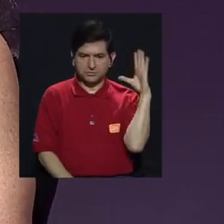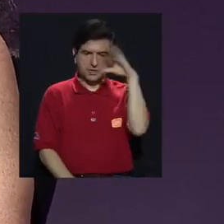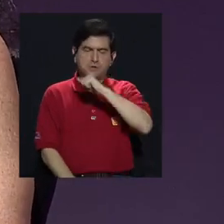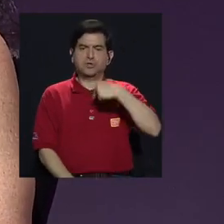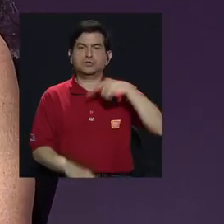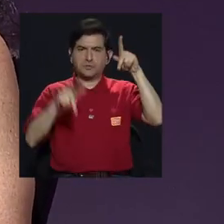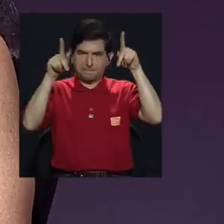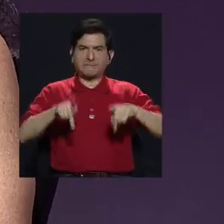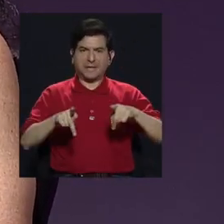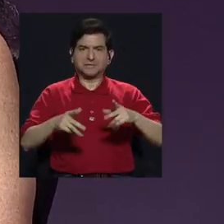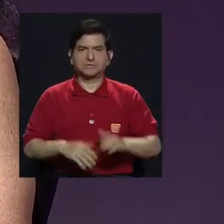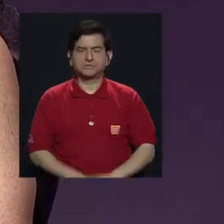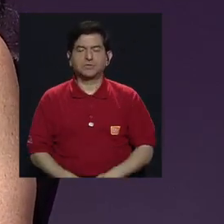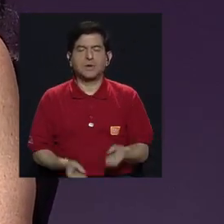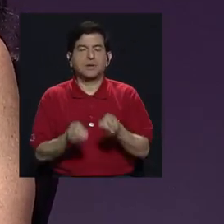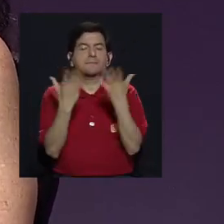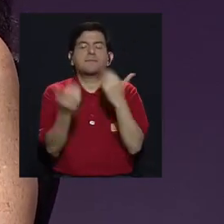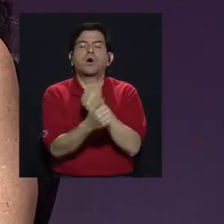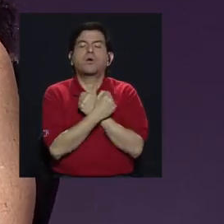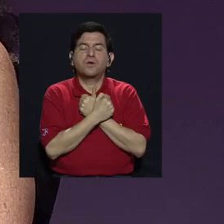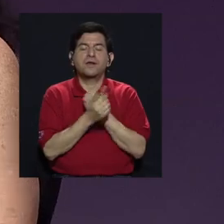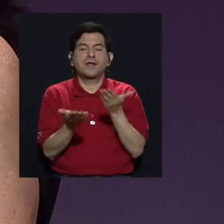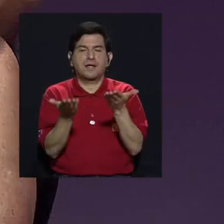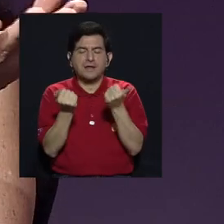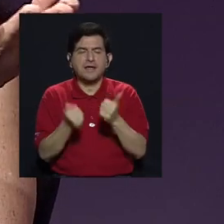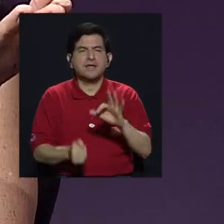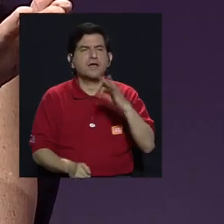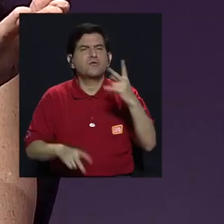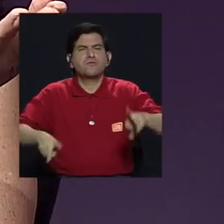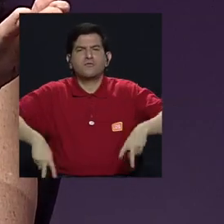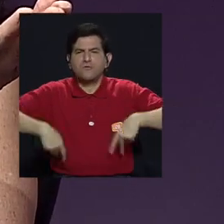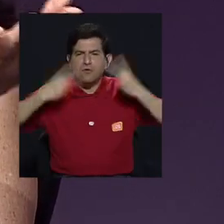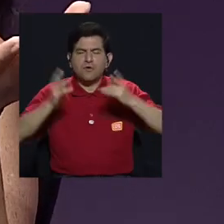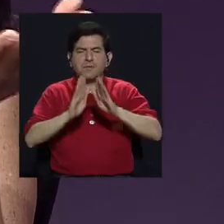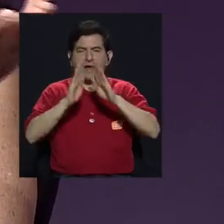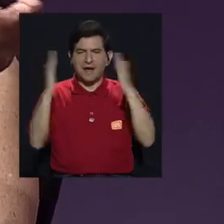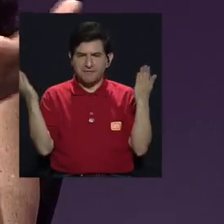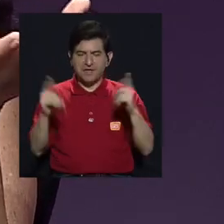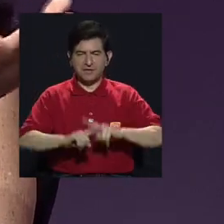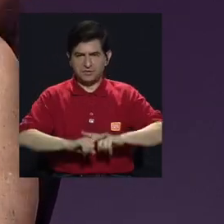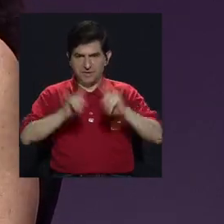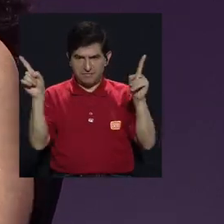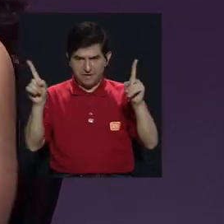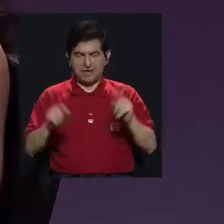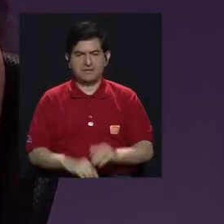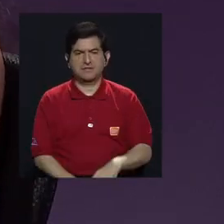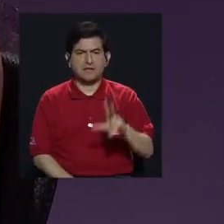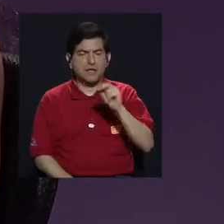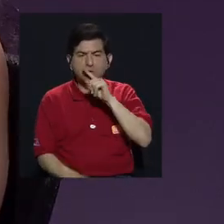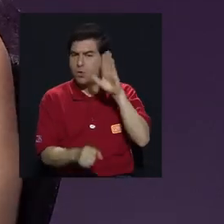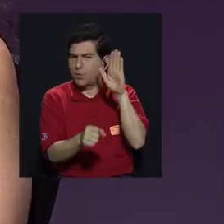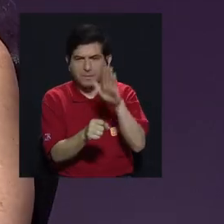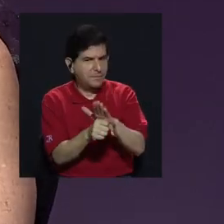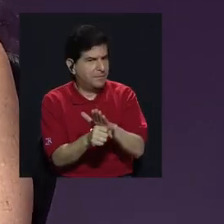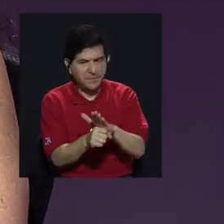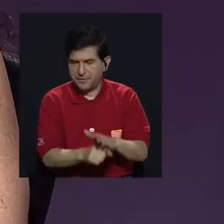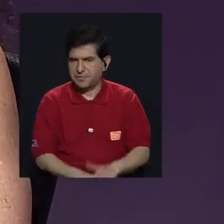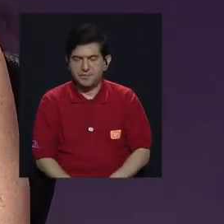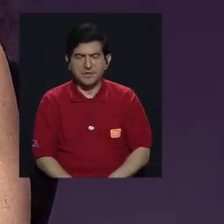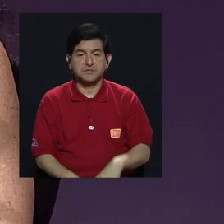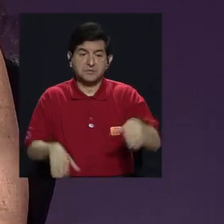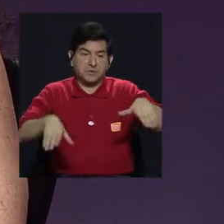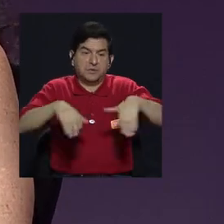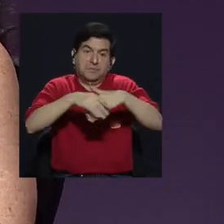cuenta que soy una persona poliamorosa, que quiero un estilo de vida abierto, distinto, y no comprometerme, ¿verdad?,